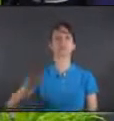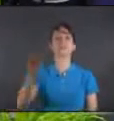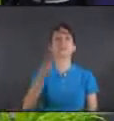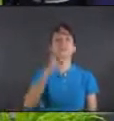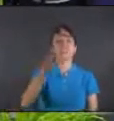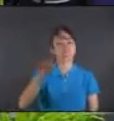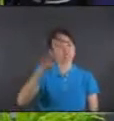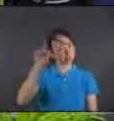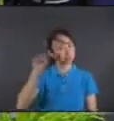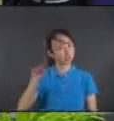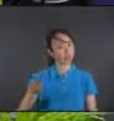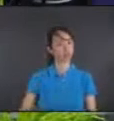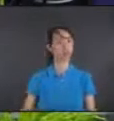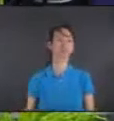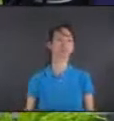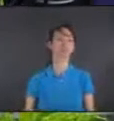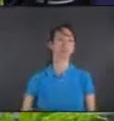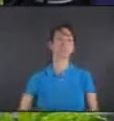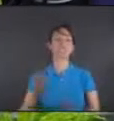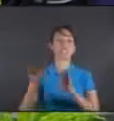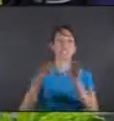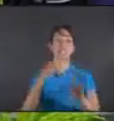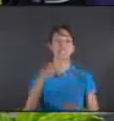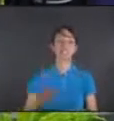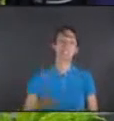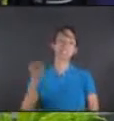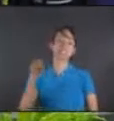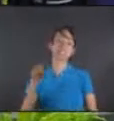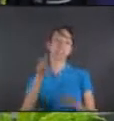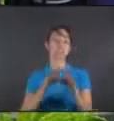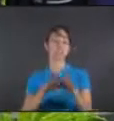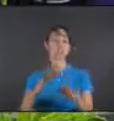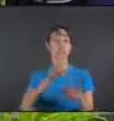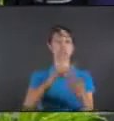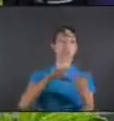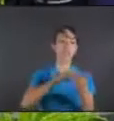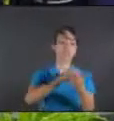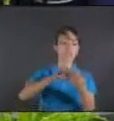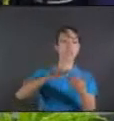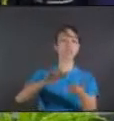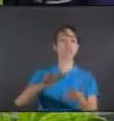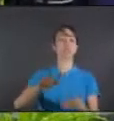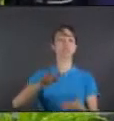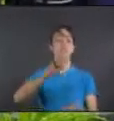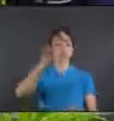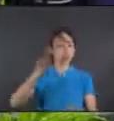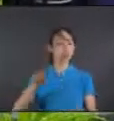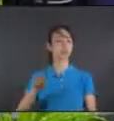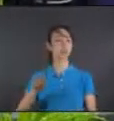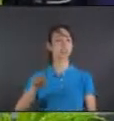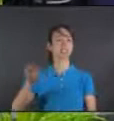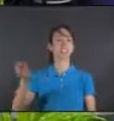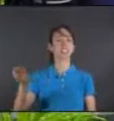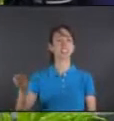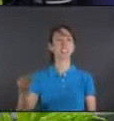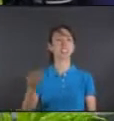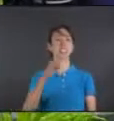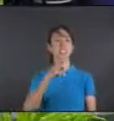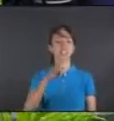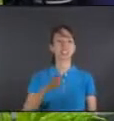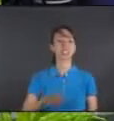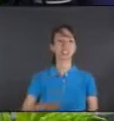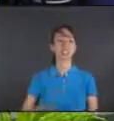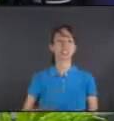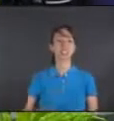primero, el primer día del mes, tomarás de la vacada